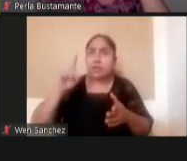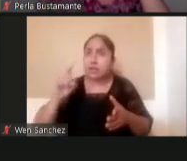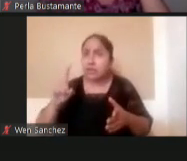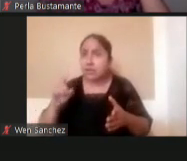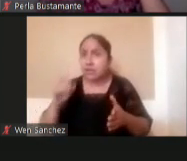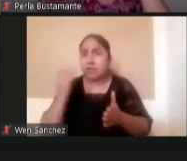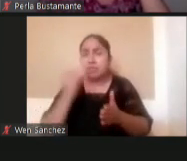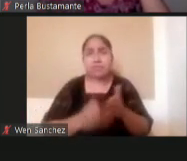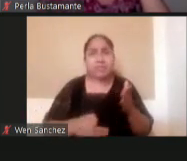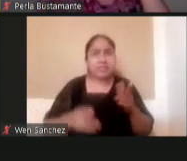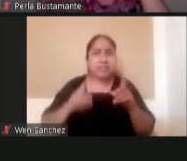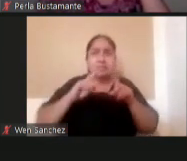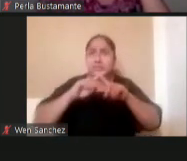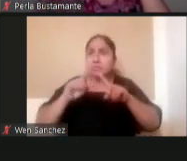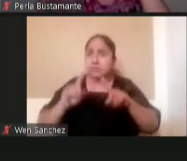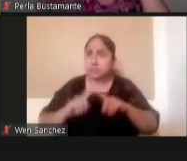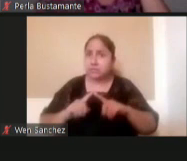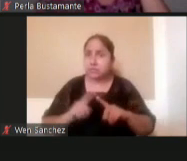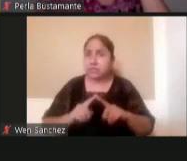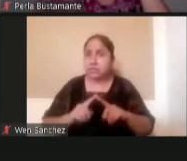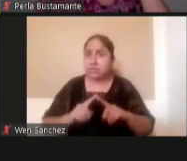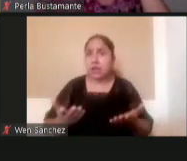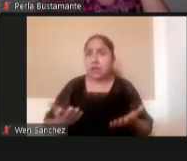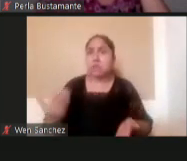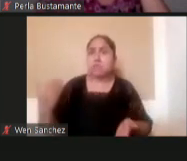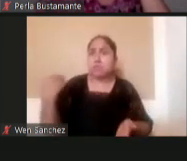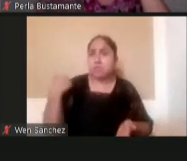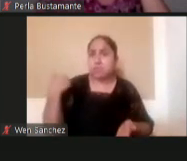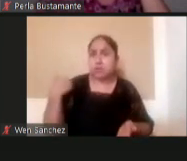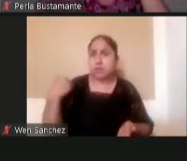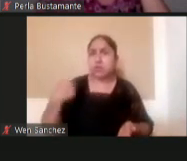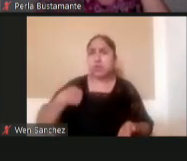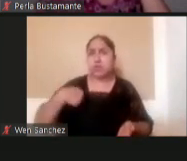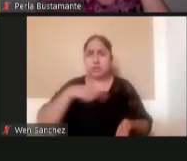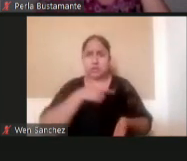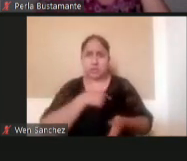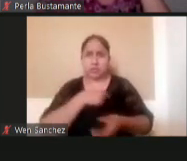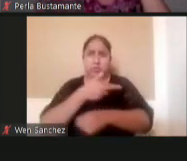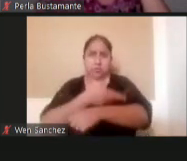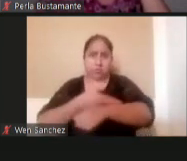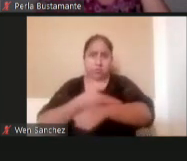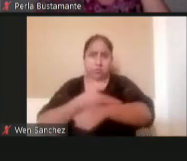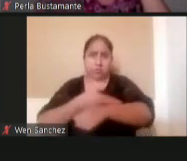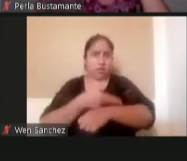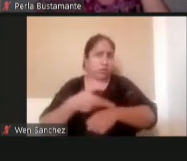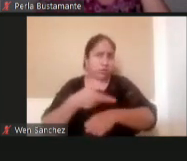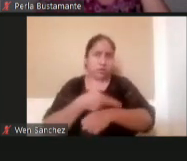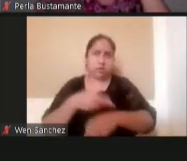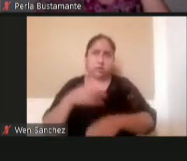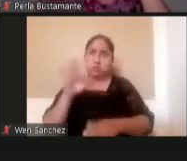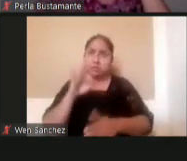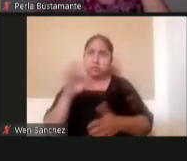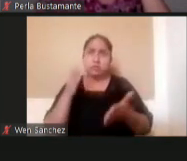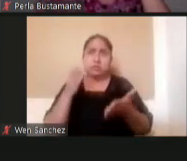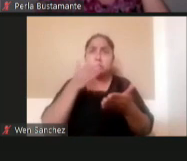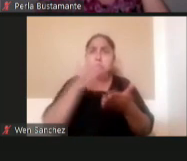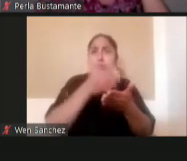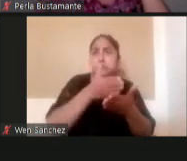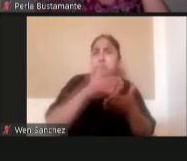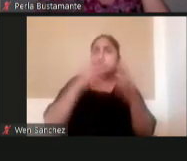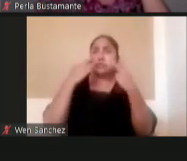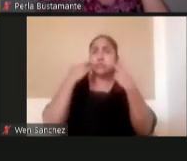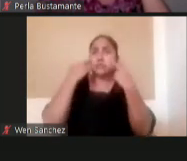nuestra comunidad, pues que lo vamos a tratar, así como lo hicimos con la recolección de basura en este momento, pues es